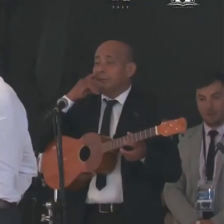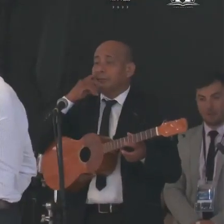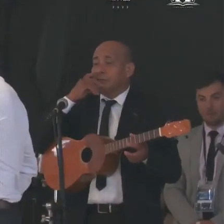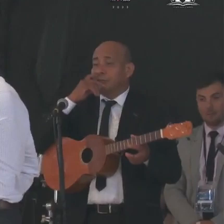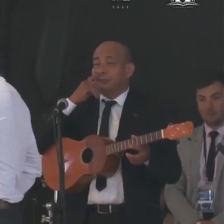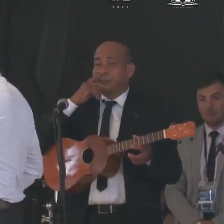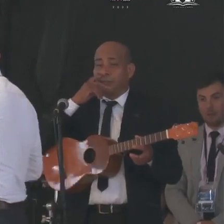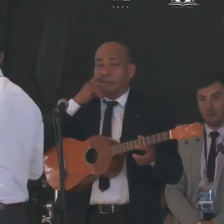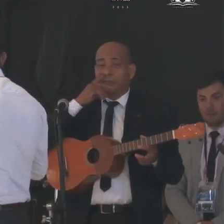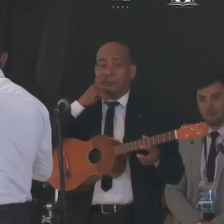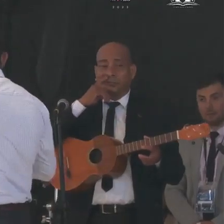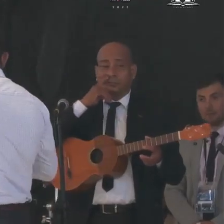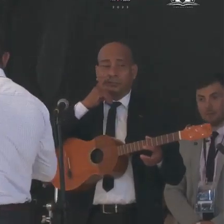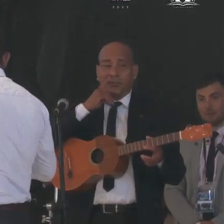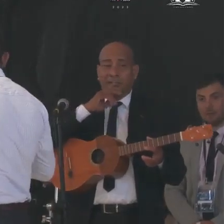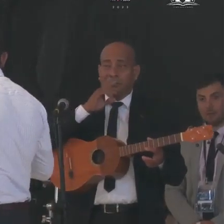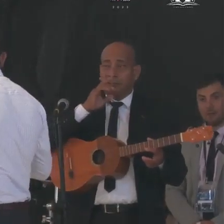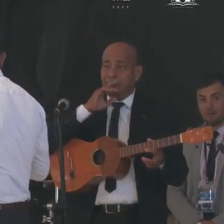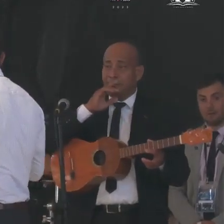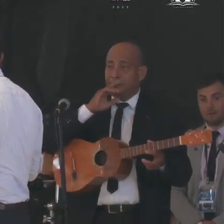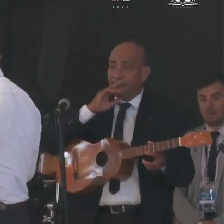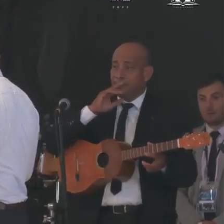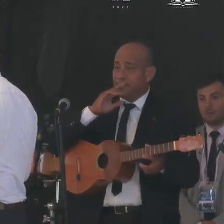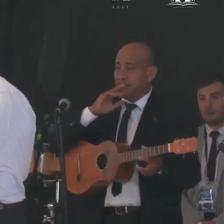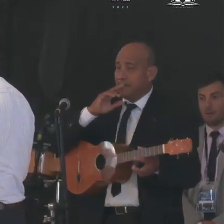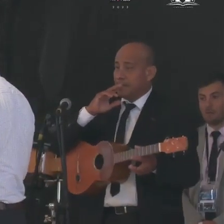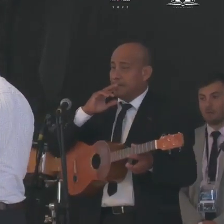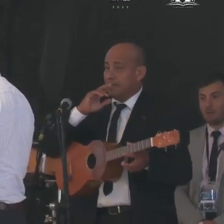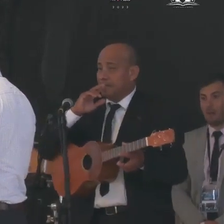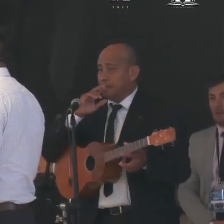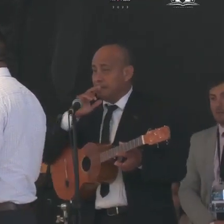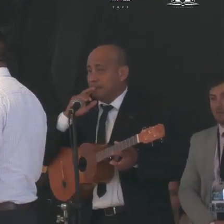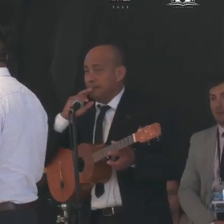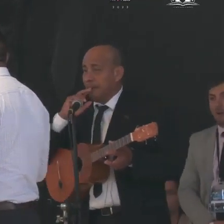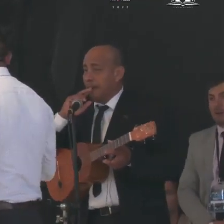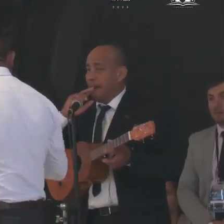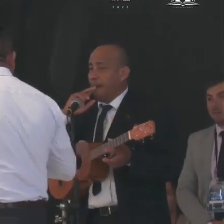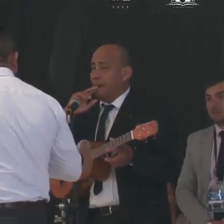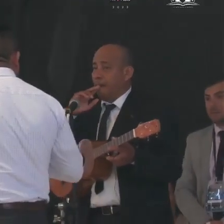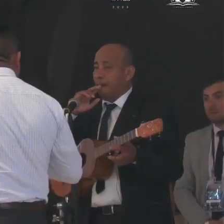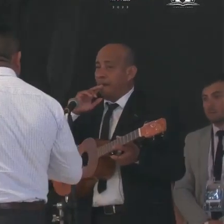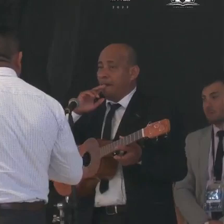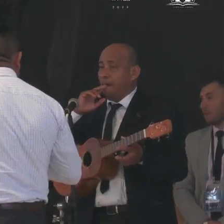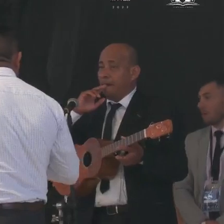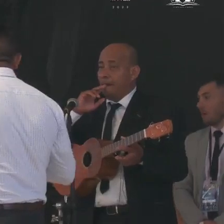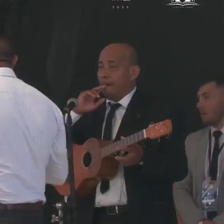Dígale que el 4 está desconectado. El 4 está sin sonido.